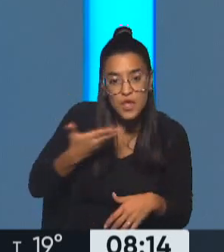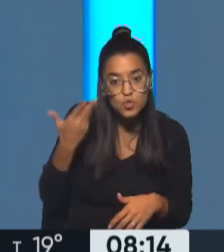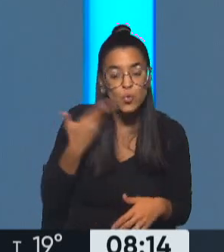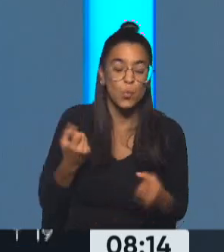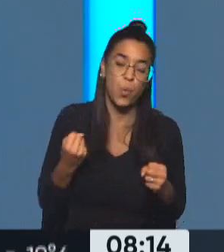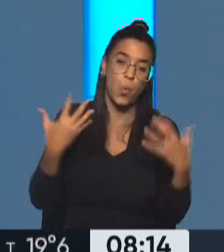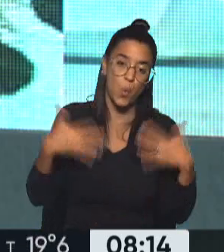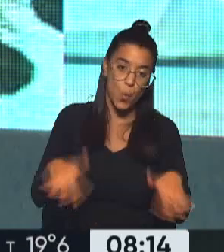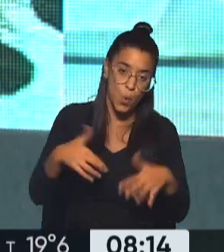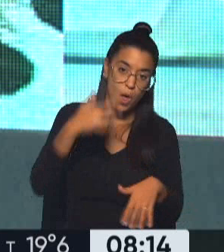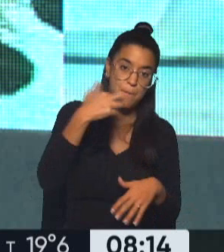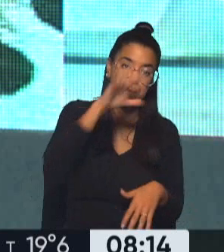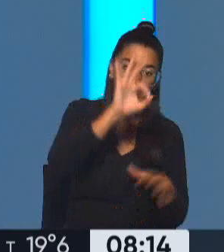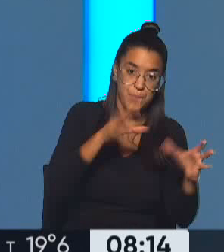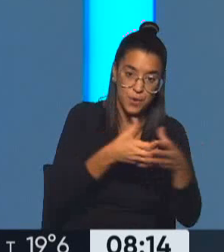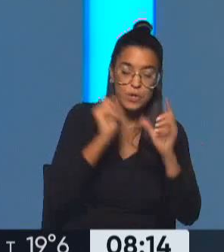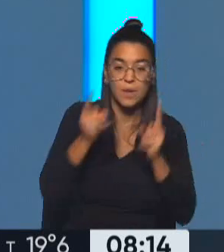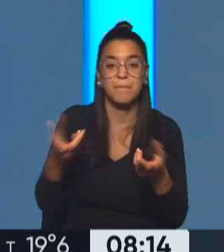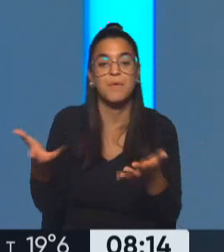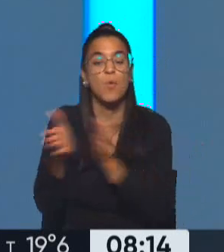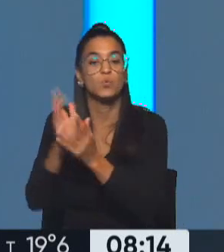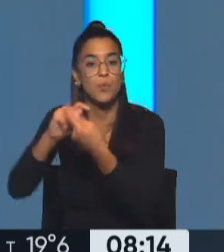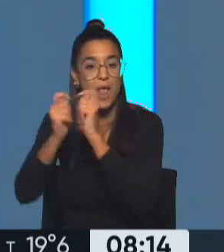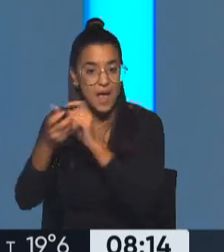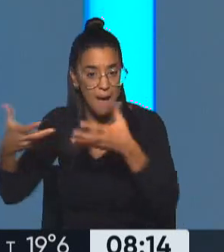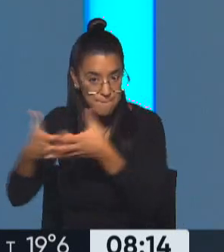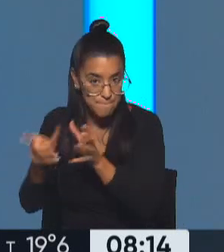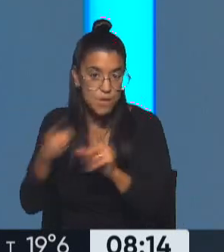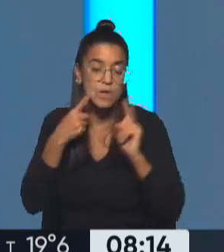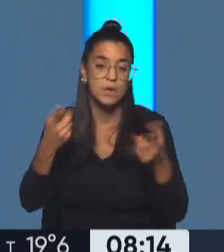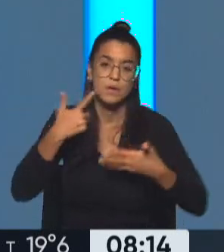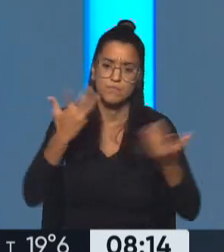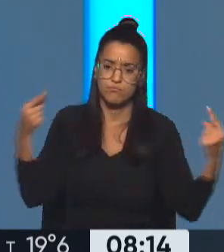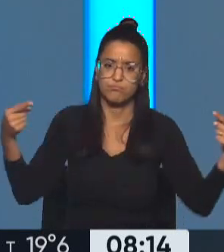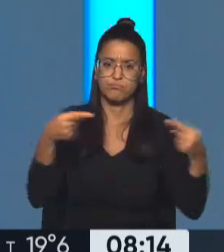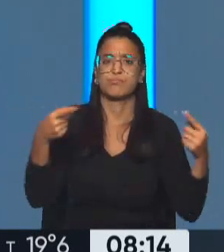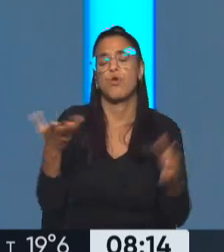más duro en el pro mucho más duro también en juntos por el cambio y abiertamente confrontativo con el gobierno nacional